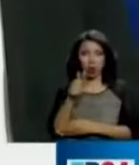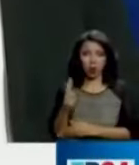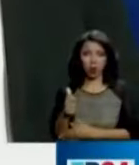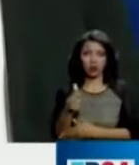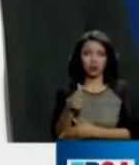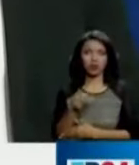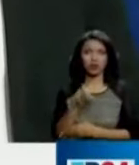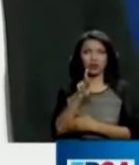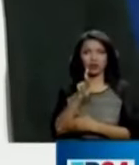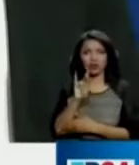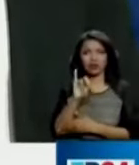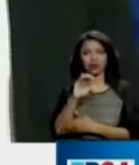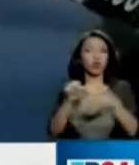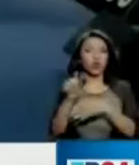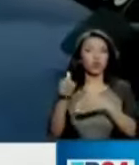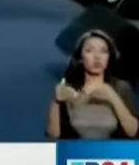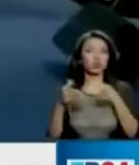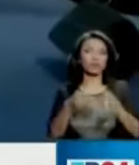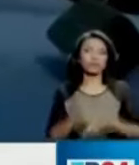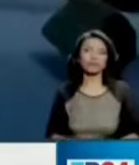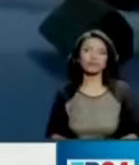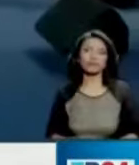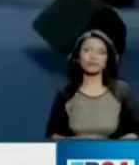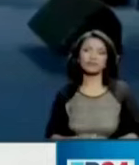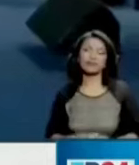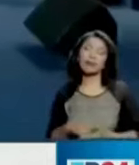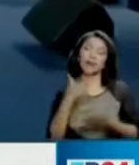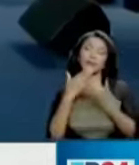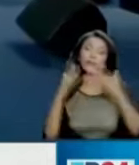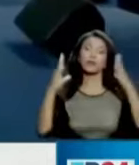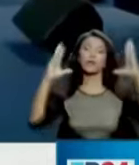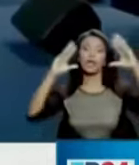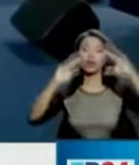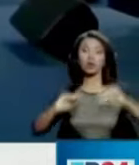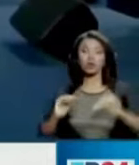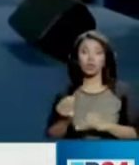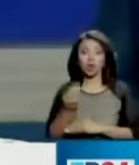detrás de esa cortina de lujo, pues está una realidad en la que